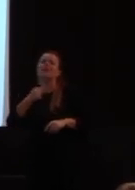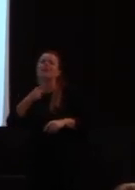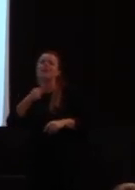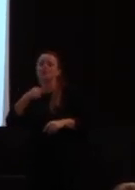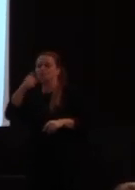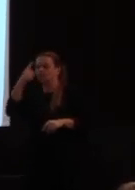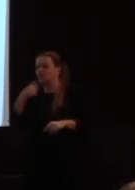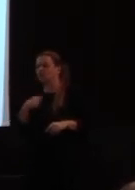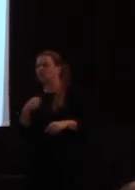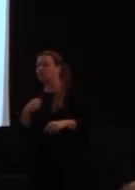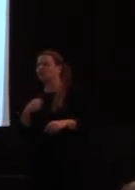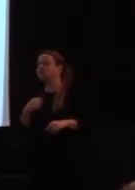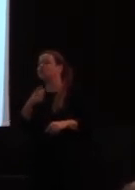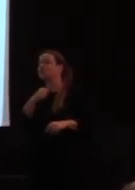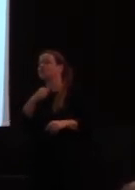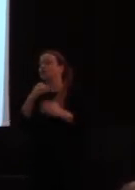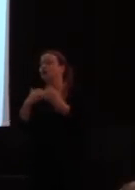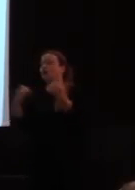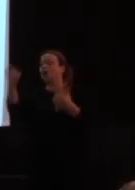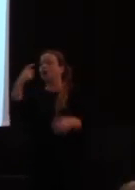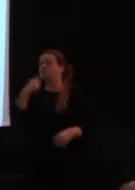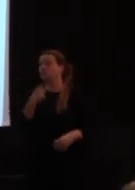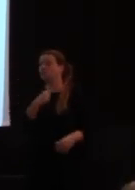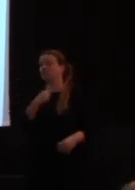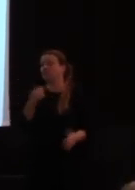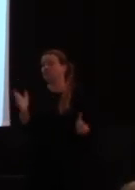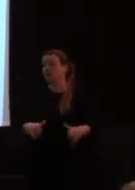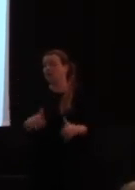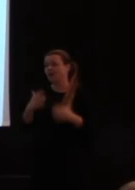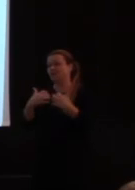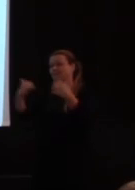decía, es que no nos hace gracia,